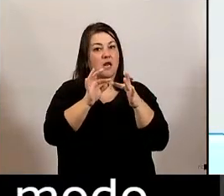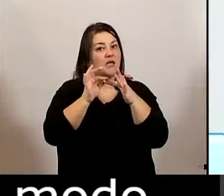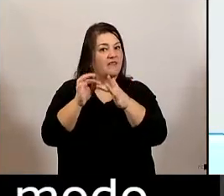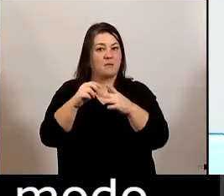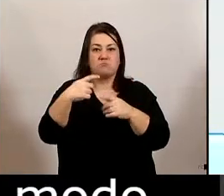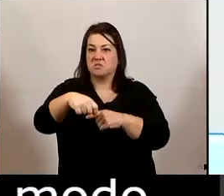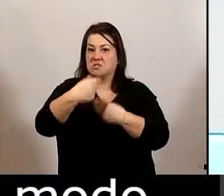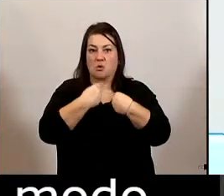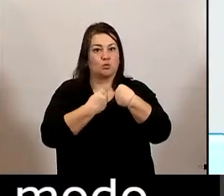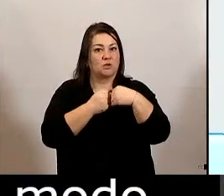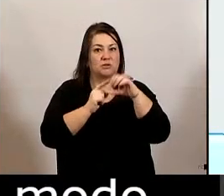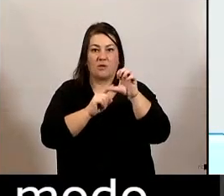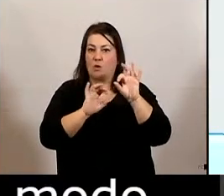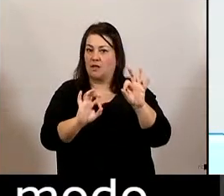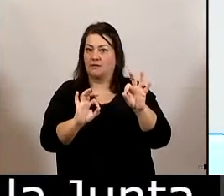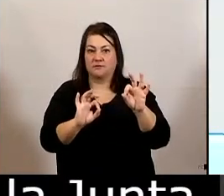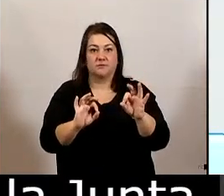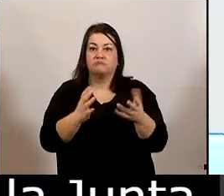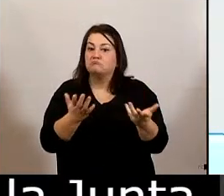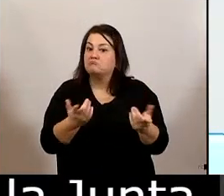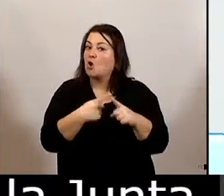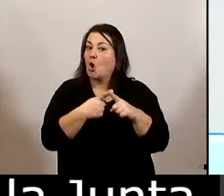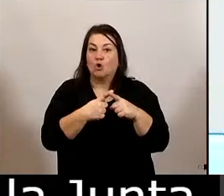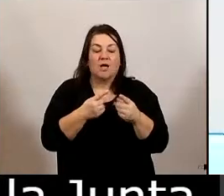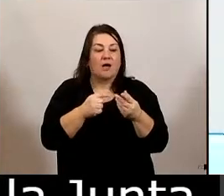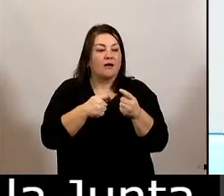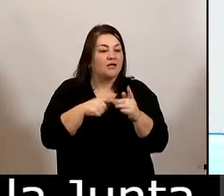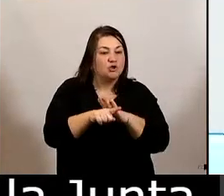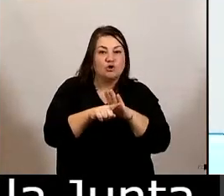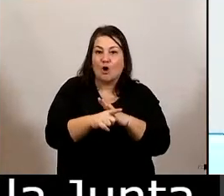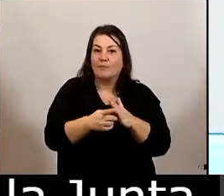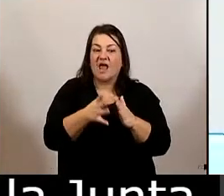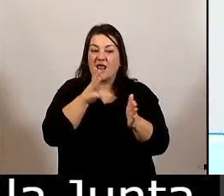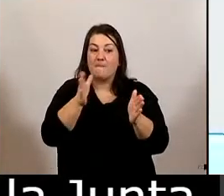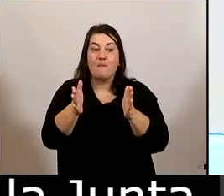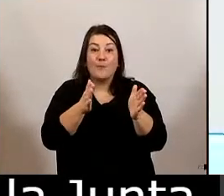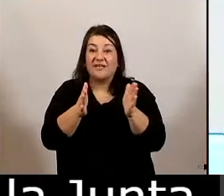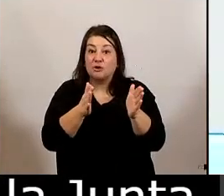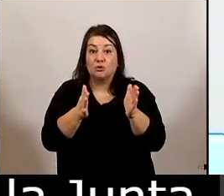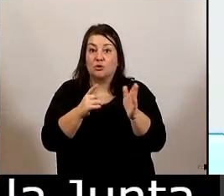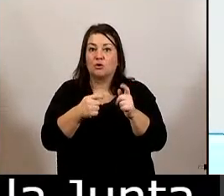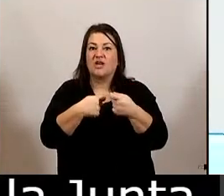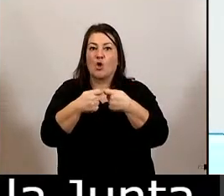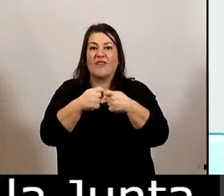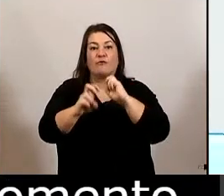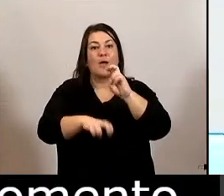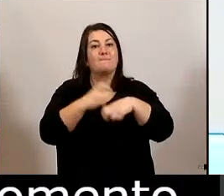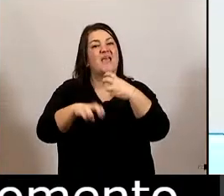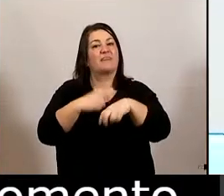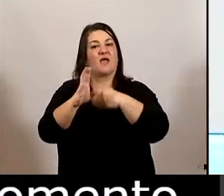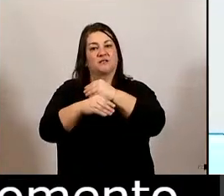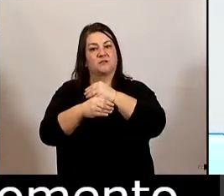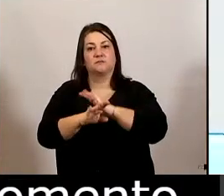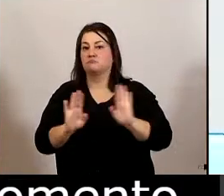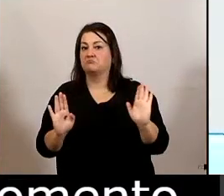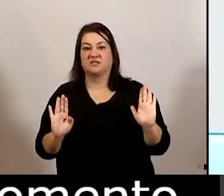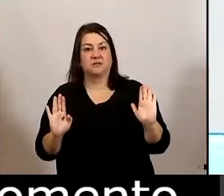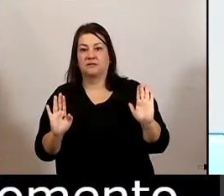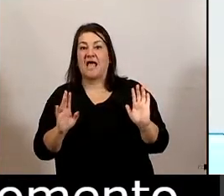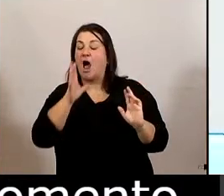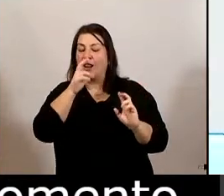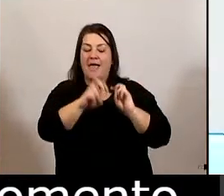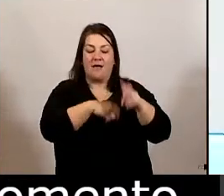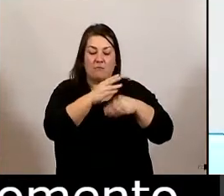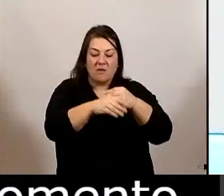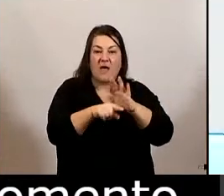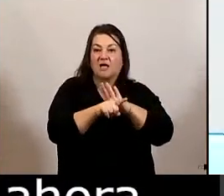presidenta de la Junta de Extremadura, cualquier cosa que haya. Pero en el momento en el que estamos con las enmiendas ahora. Y ahora tenemos que